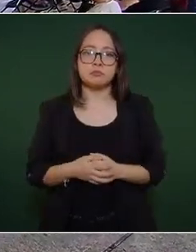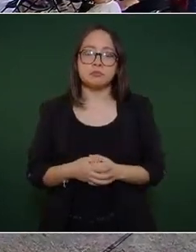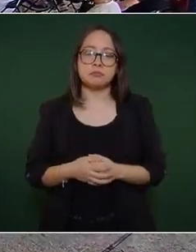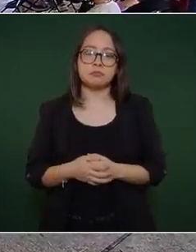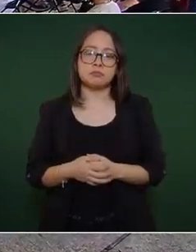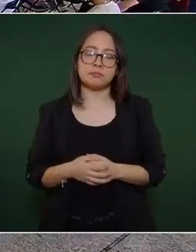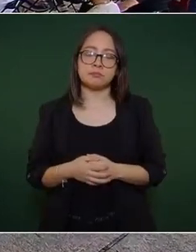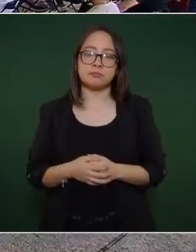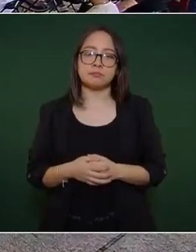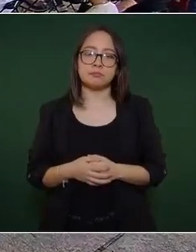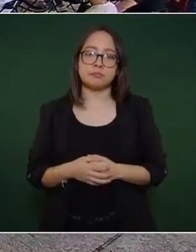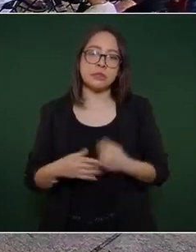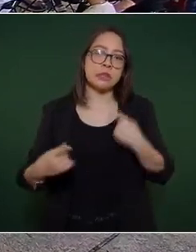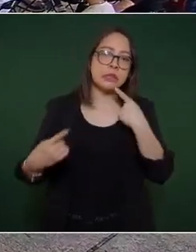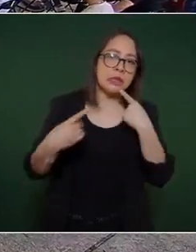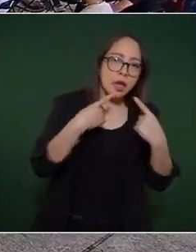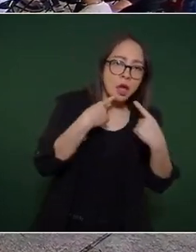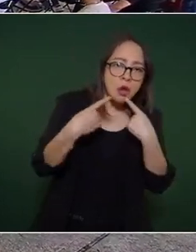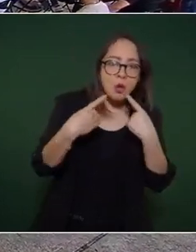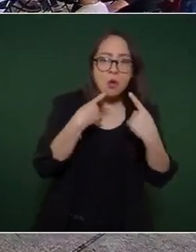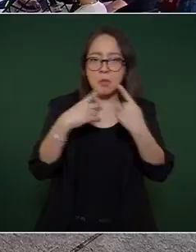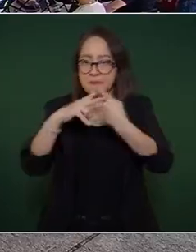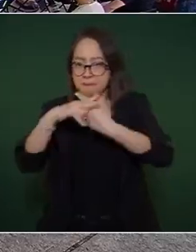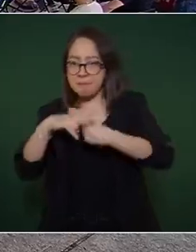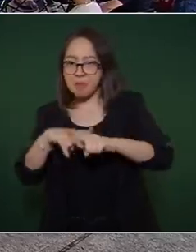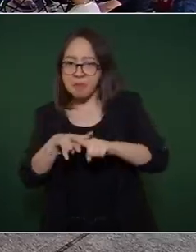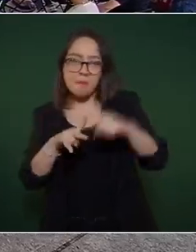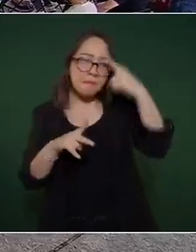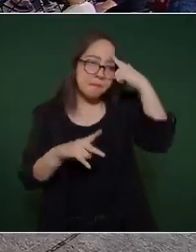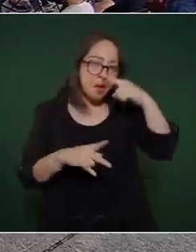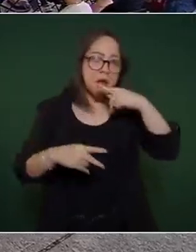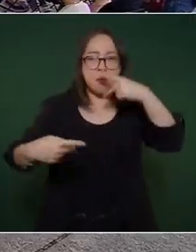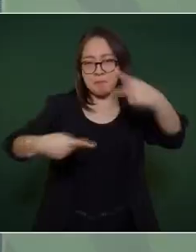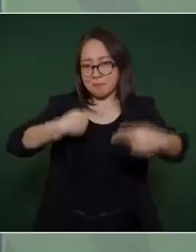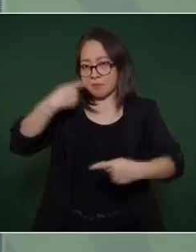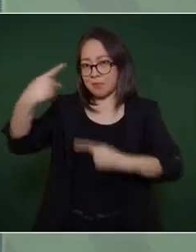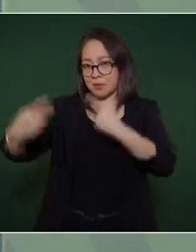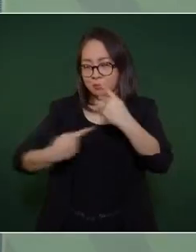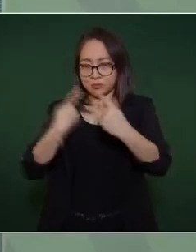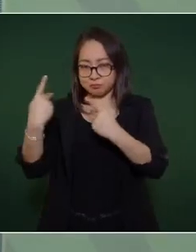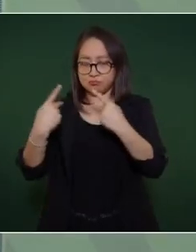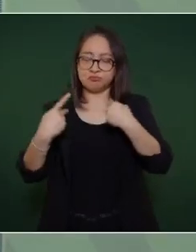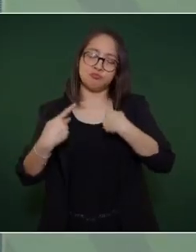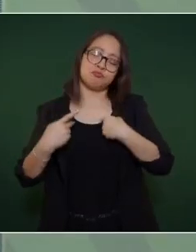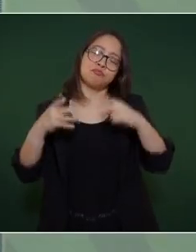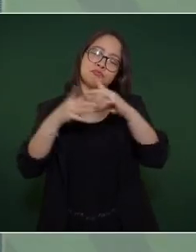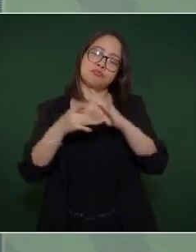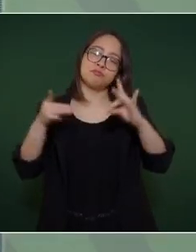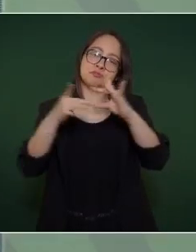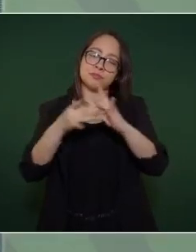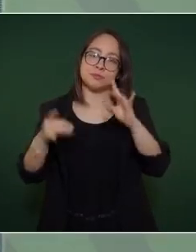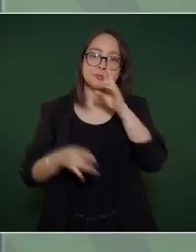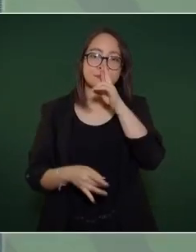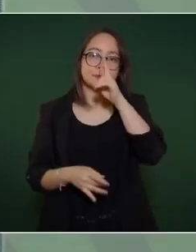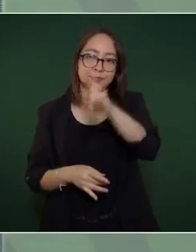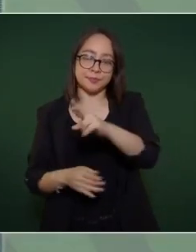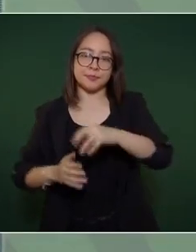conferencia, este diálogo circular para preguntas y respuestas. Pues vamos